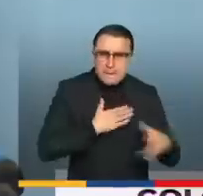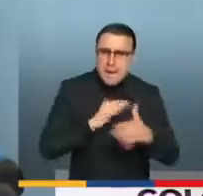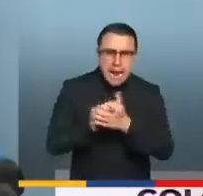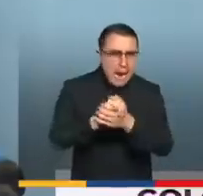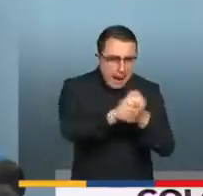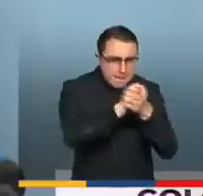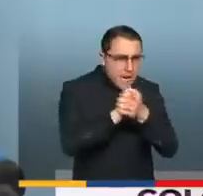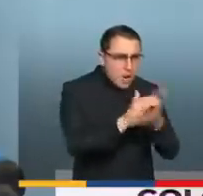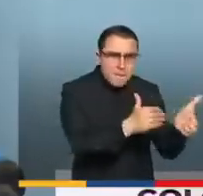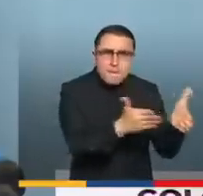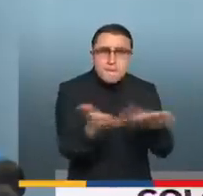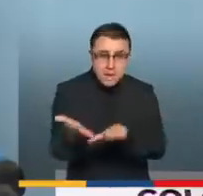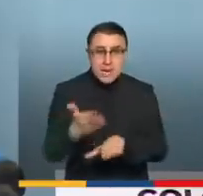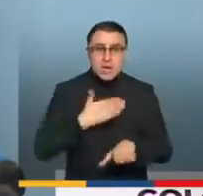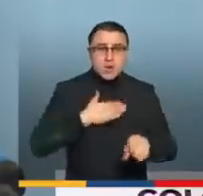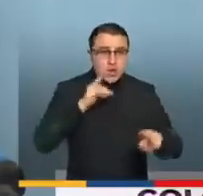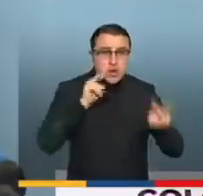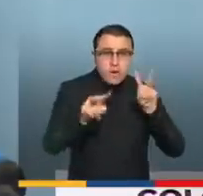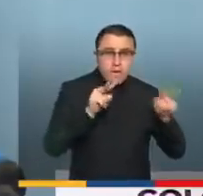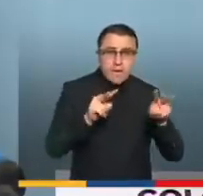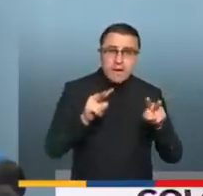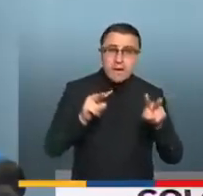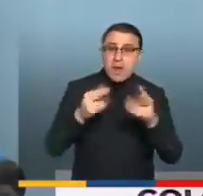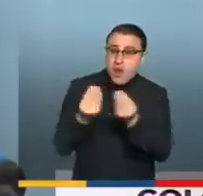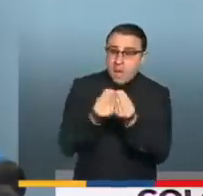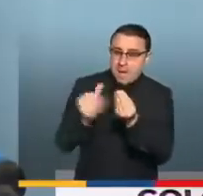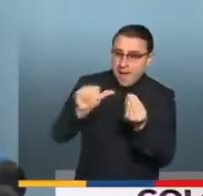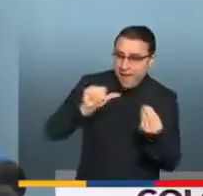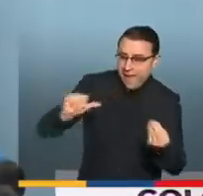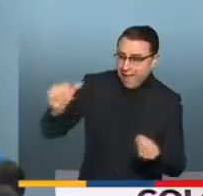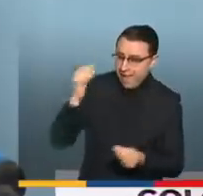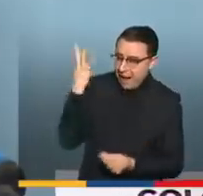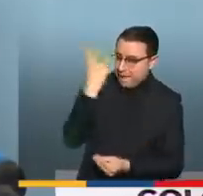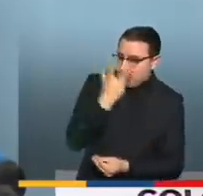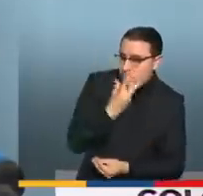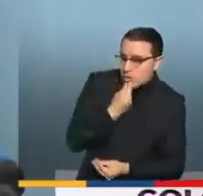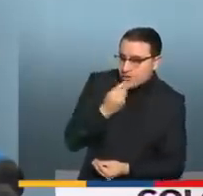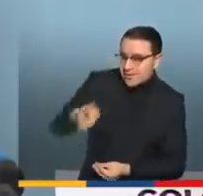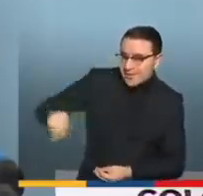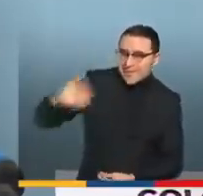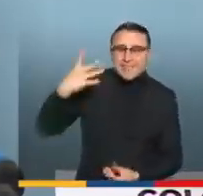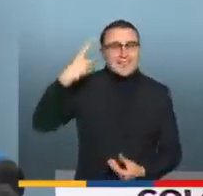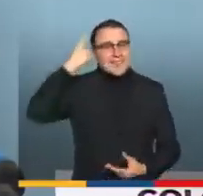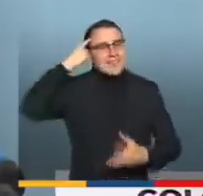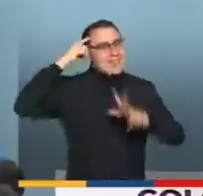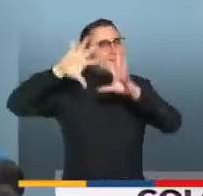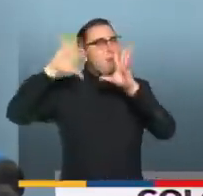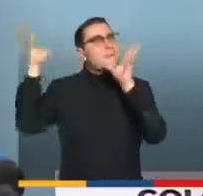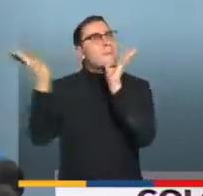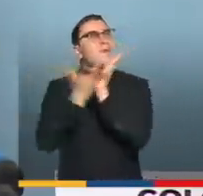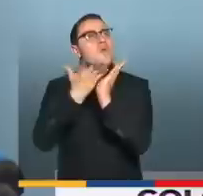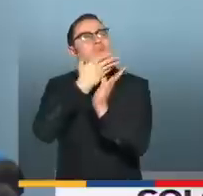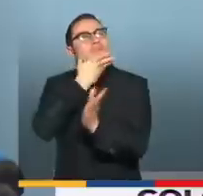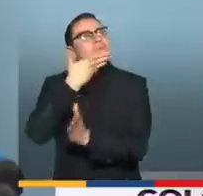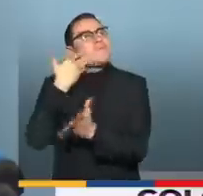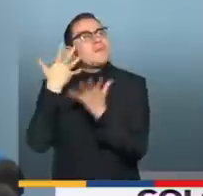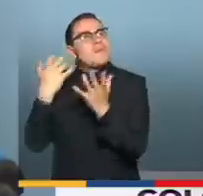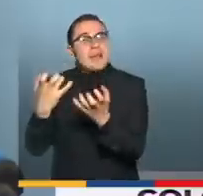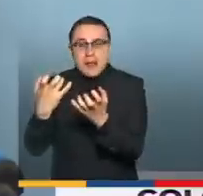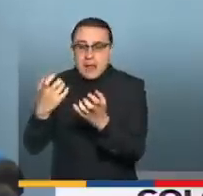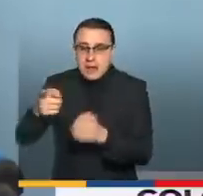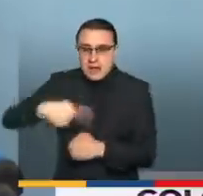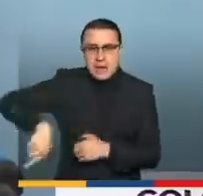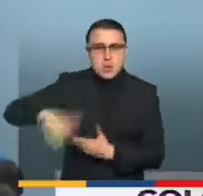amigos, compañeras hermosas, que simplemente pensaban en un mundo mejor y cayeron en